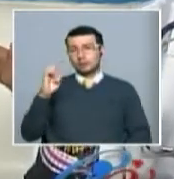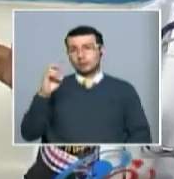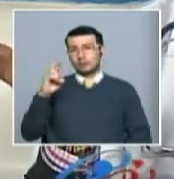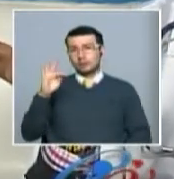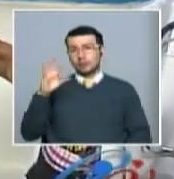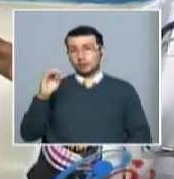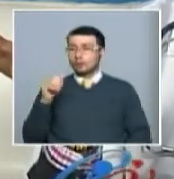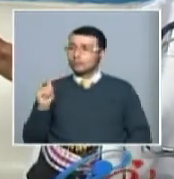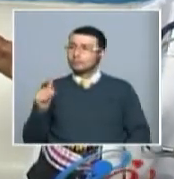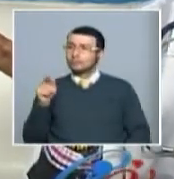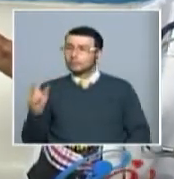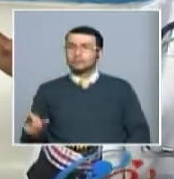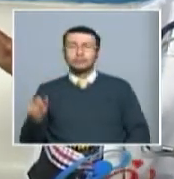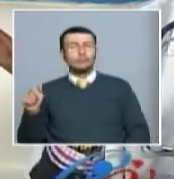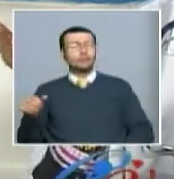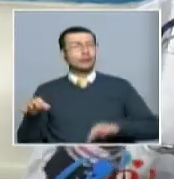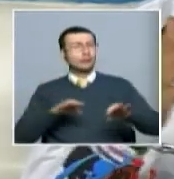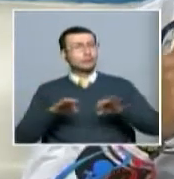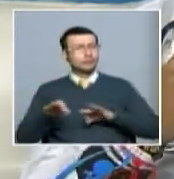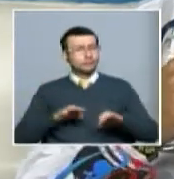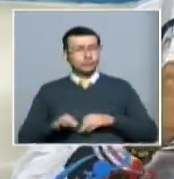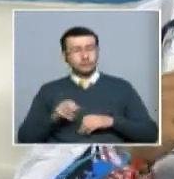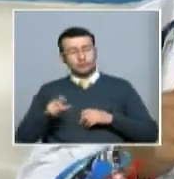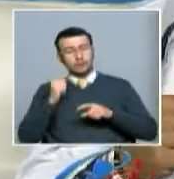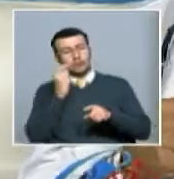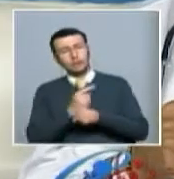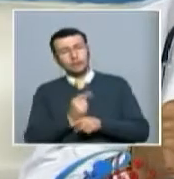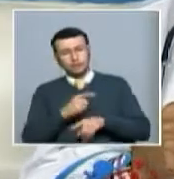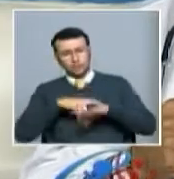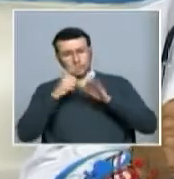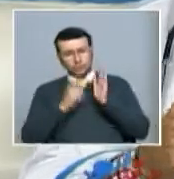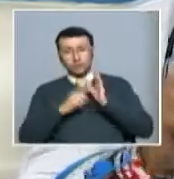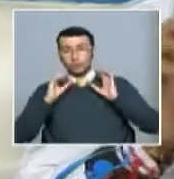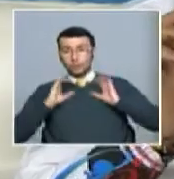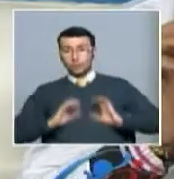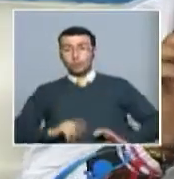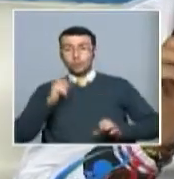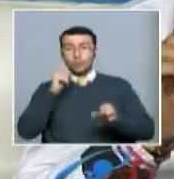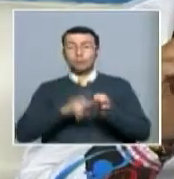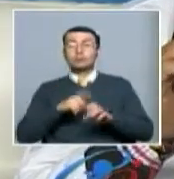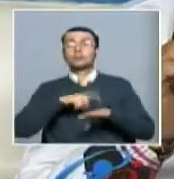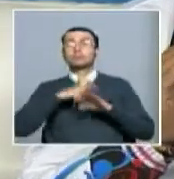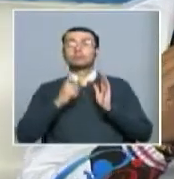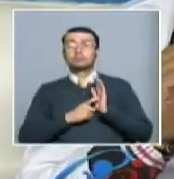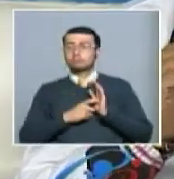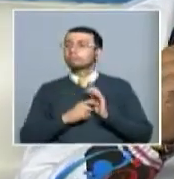este caso el miembro superior, aplica en toda la columna. Claro. Porque la hernia puede